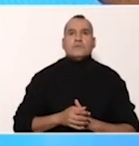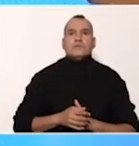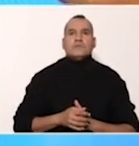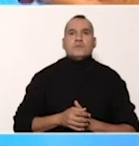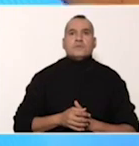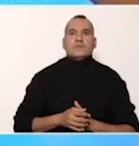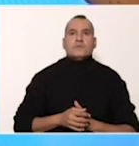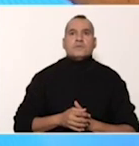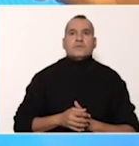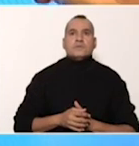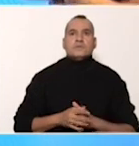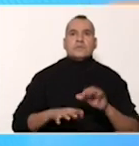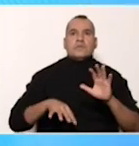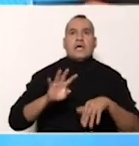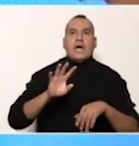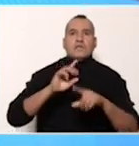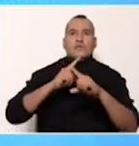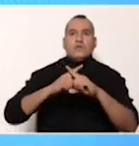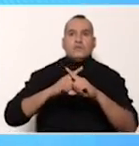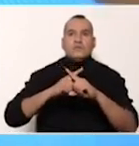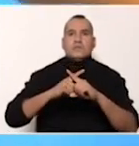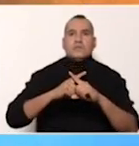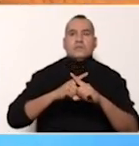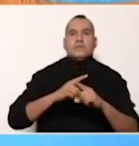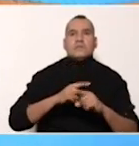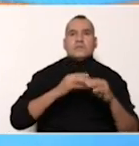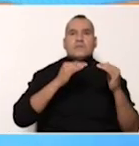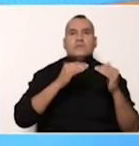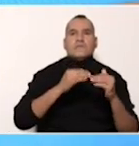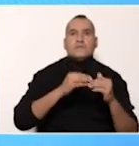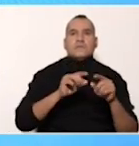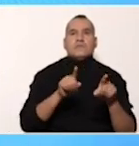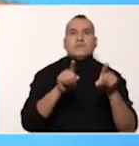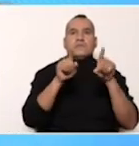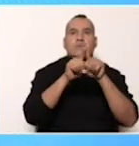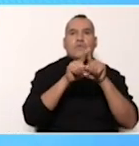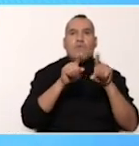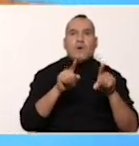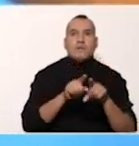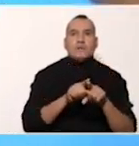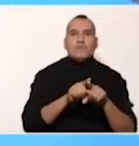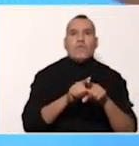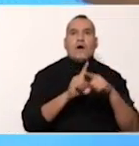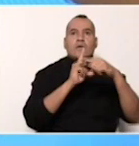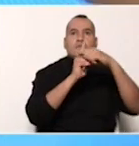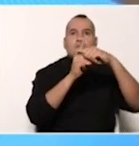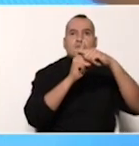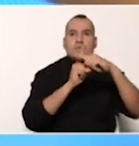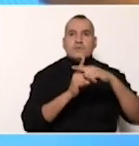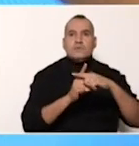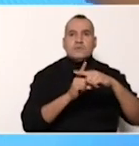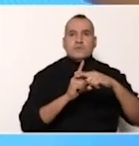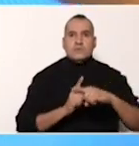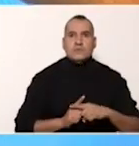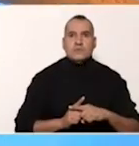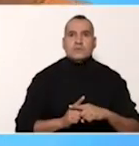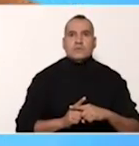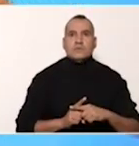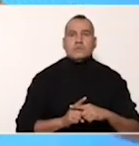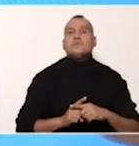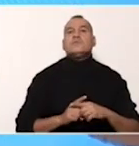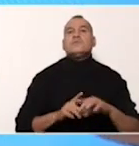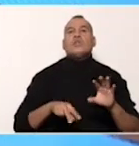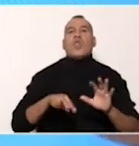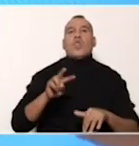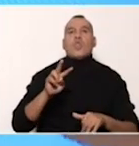14, conservando la misma variable. Aquí los signos son iguales, pongo el mismo sumo y lo sumo. 7